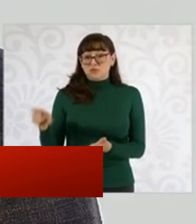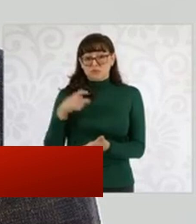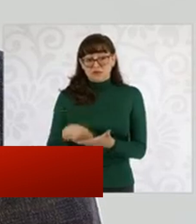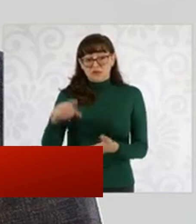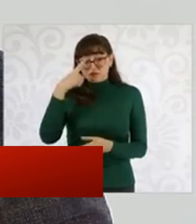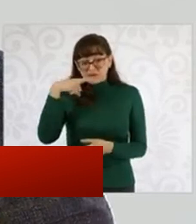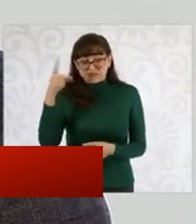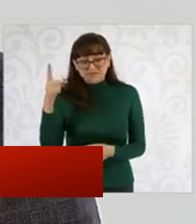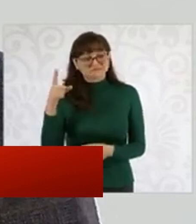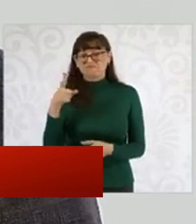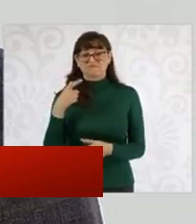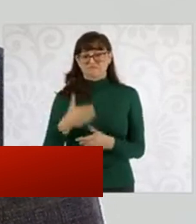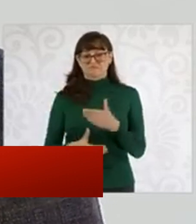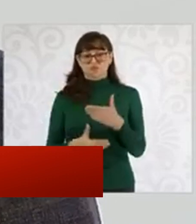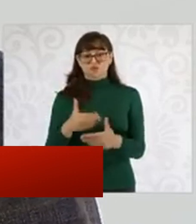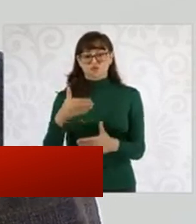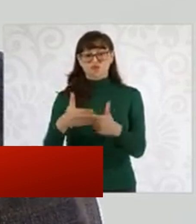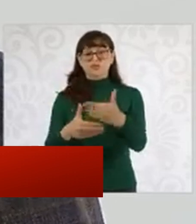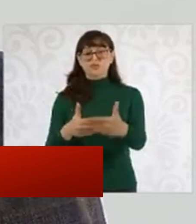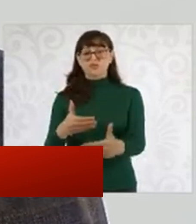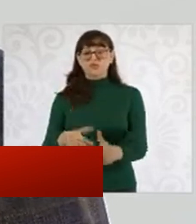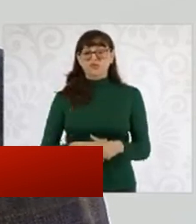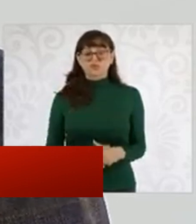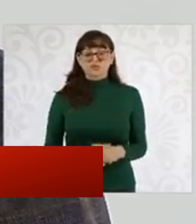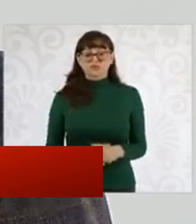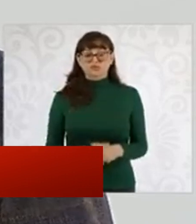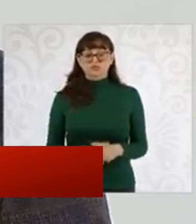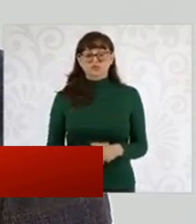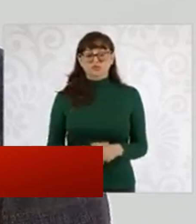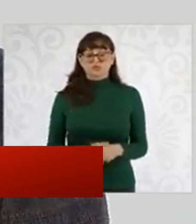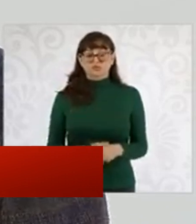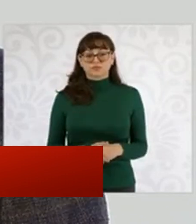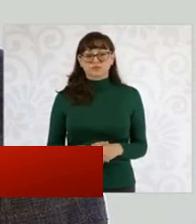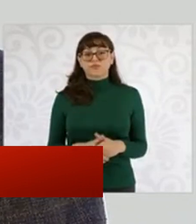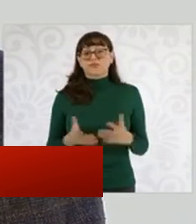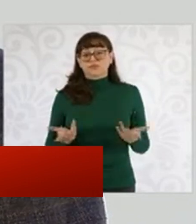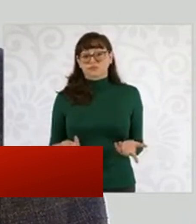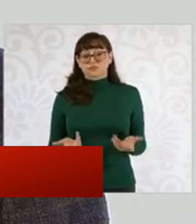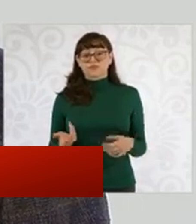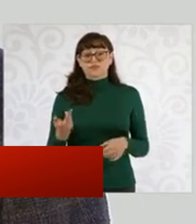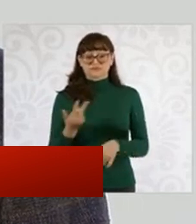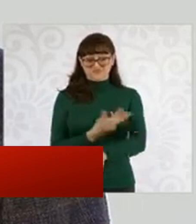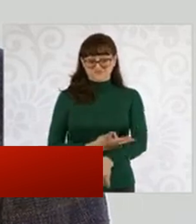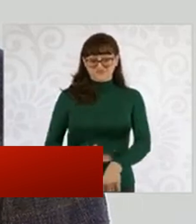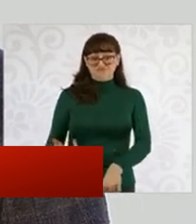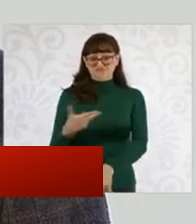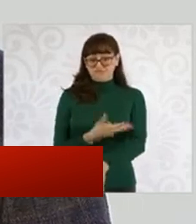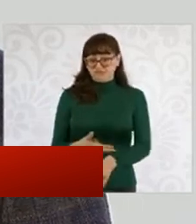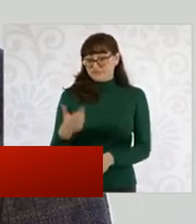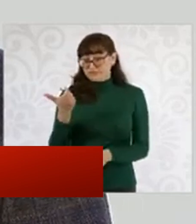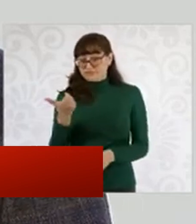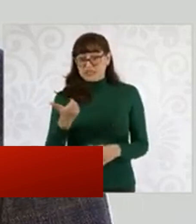y tiene estas repercusiones. Dentro de ellas, la gestión eficiente de los